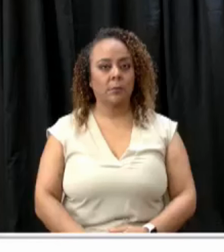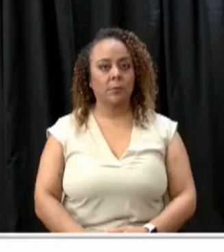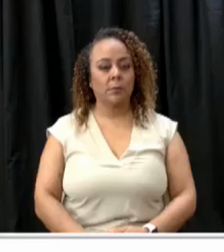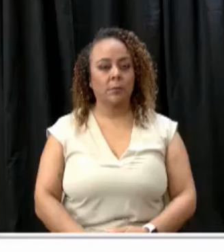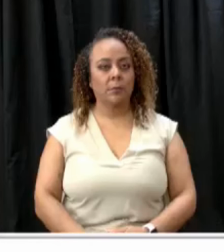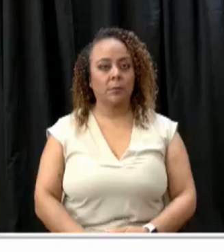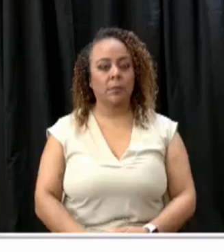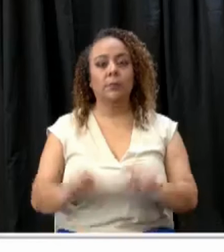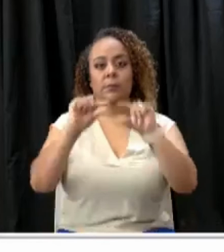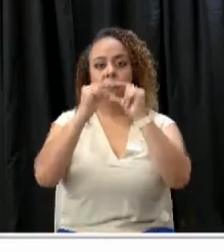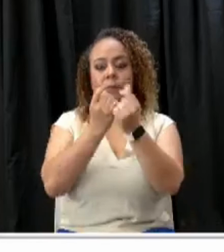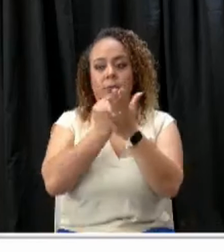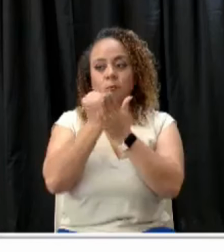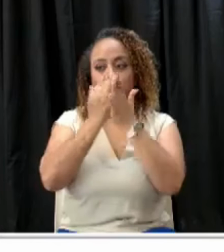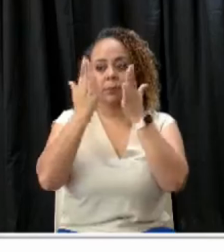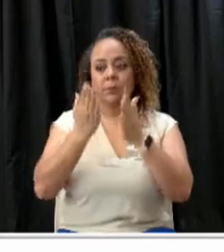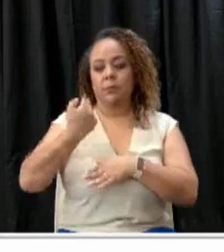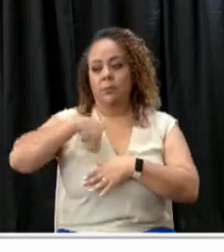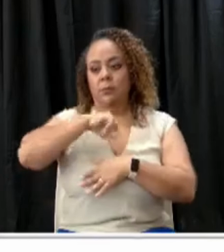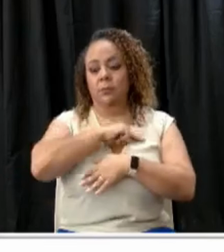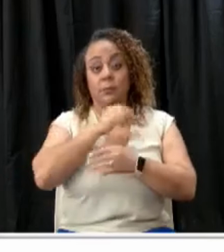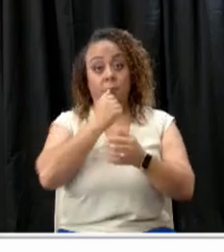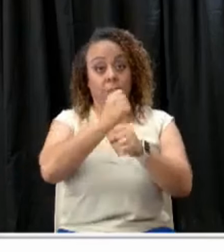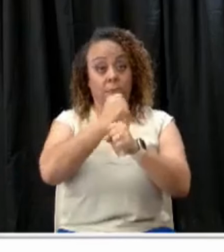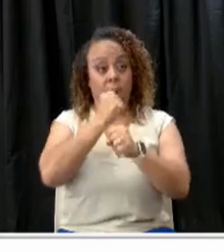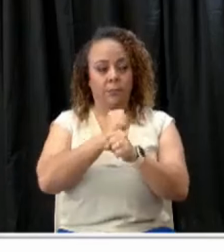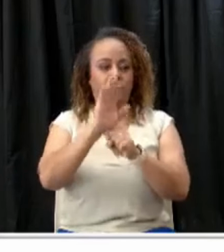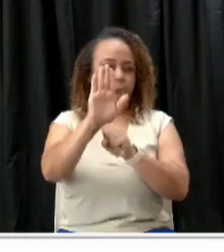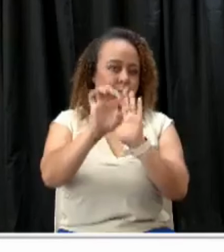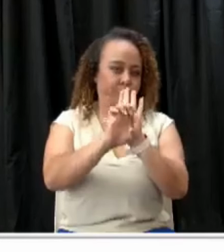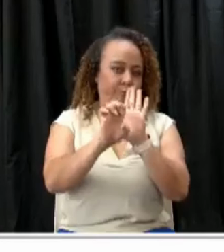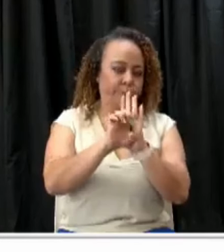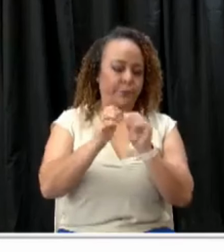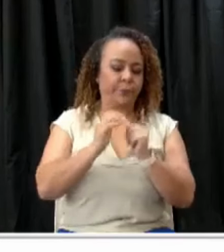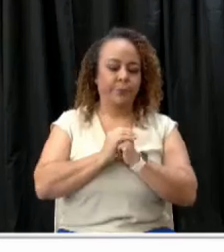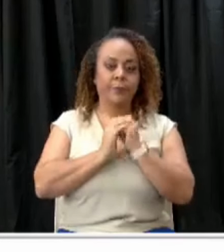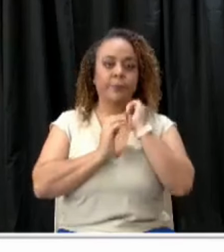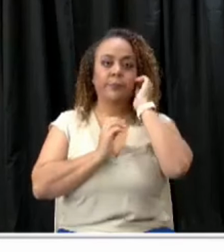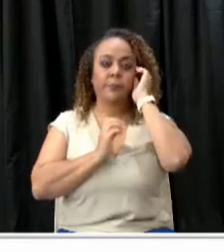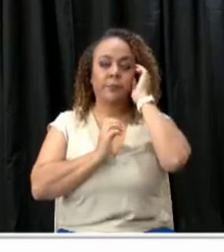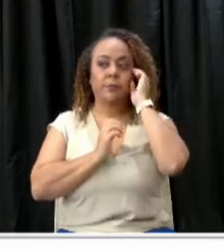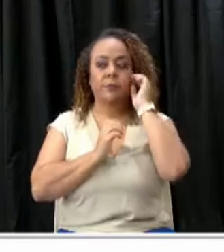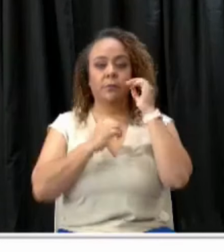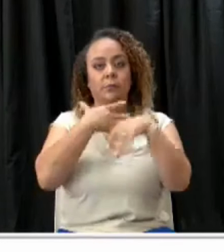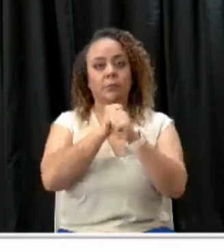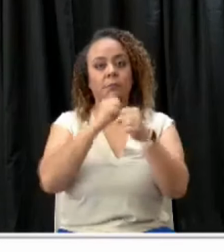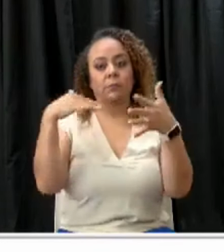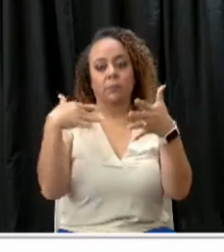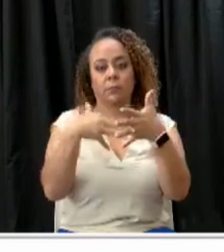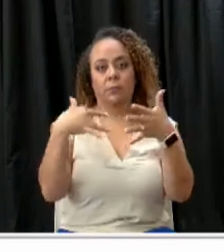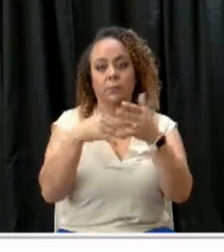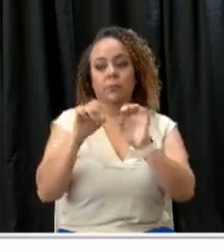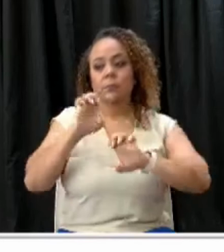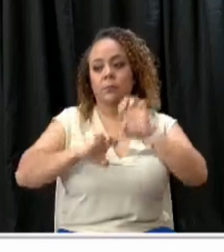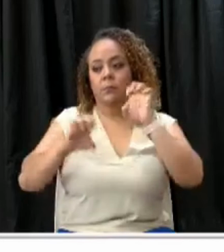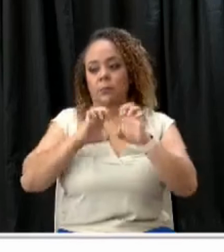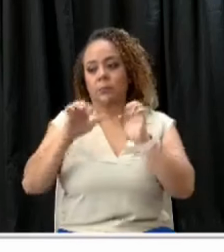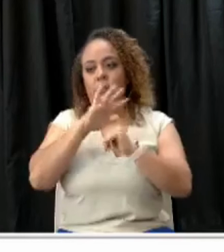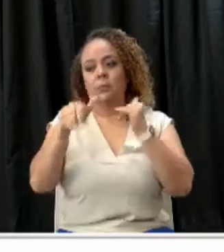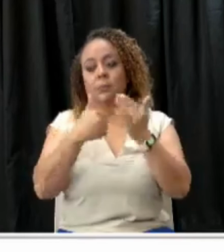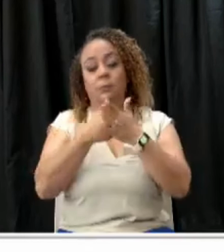grupos de investigadores con los que nosotros colaboramos, por ejemplo en esta diapositiva, han realizado estudios donde evalúan todos